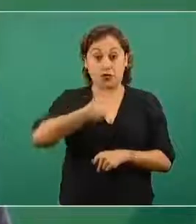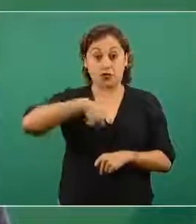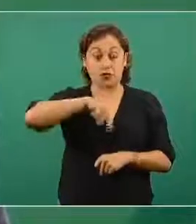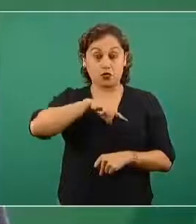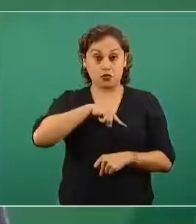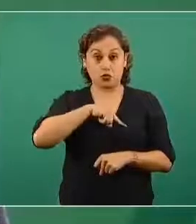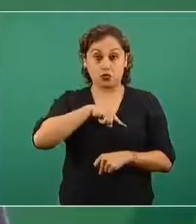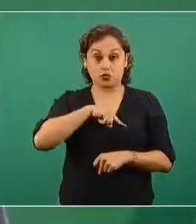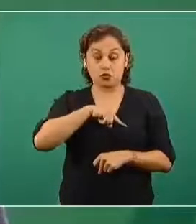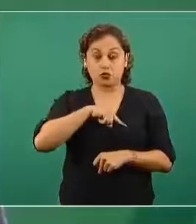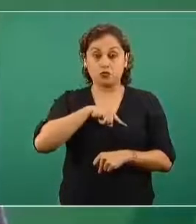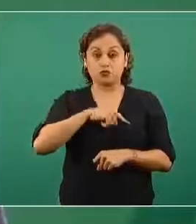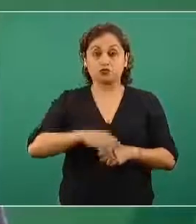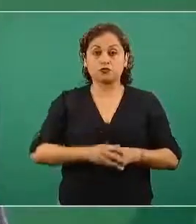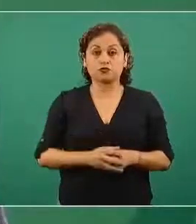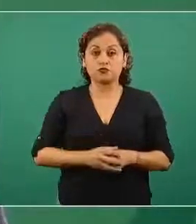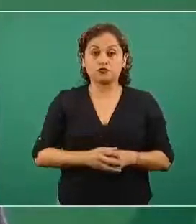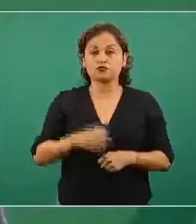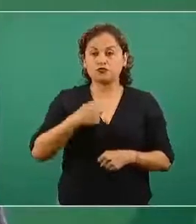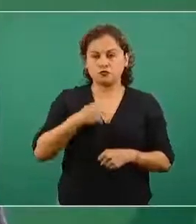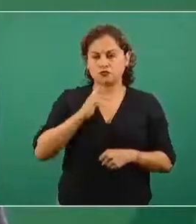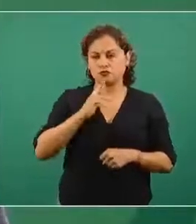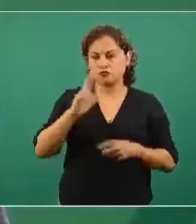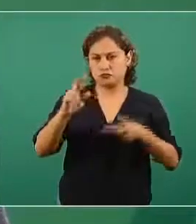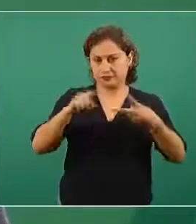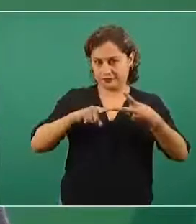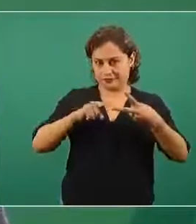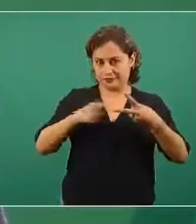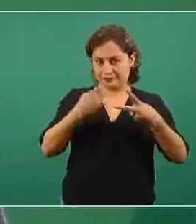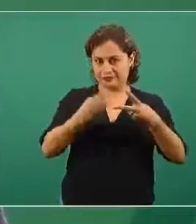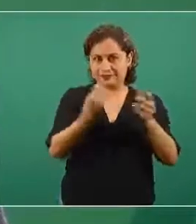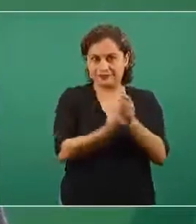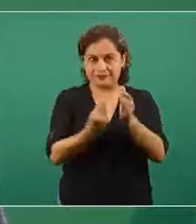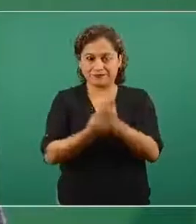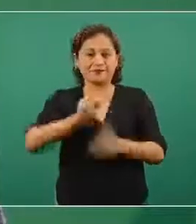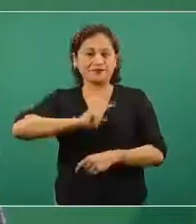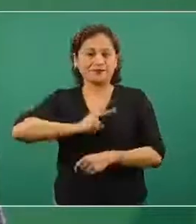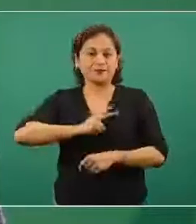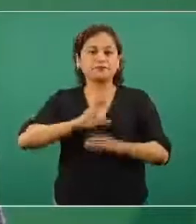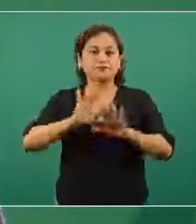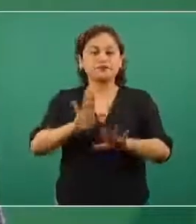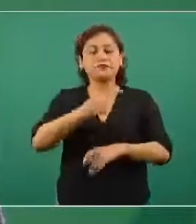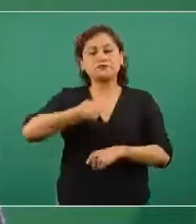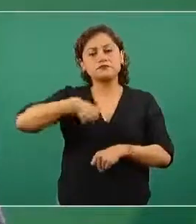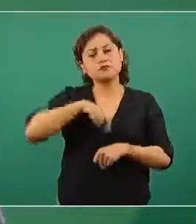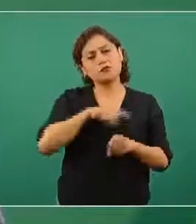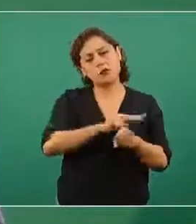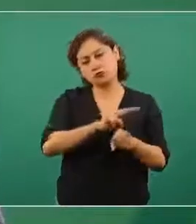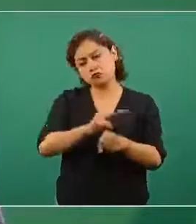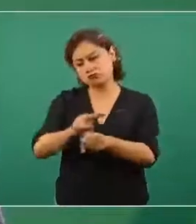la pregunta de esto de las variantes. Se está dando un seguimiento puntual a través de todos los canales de